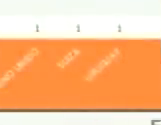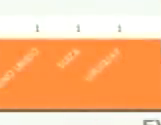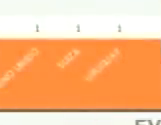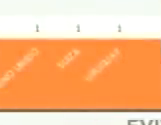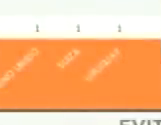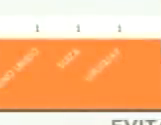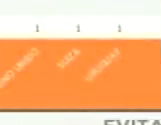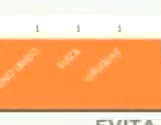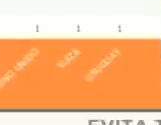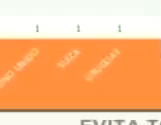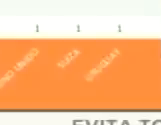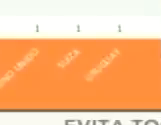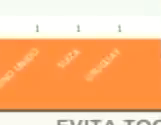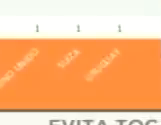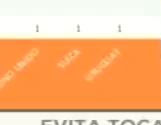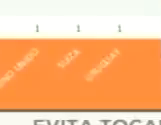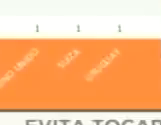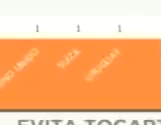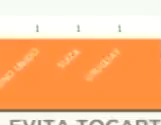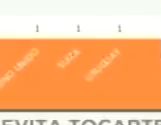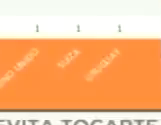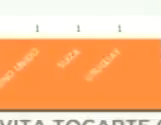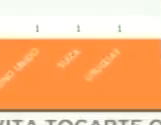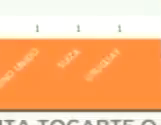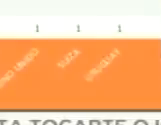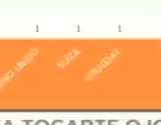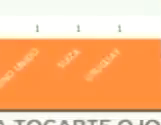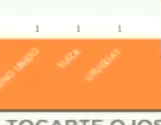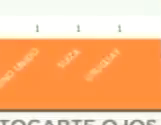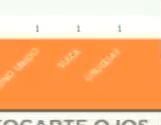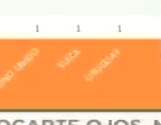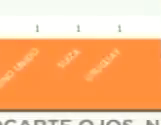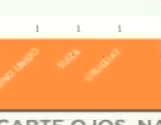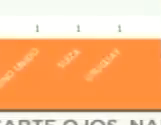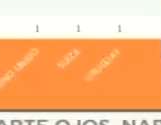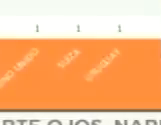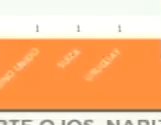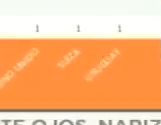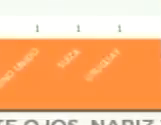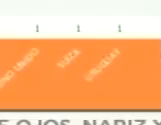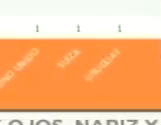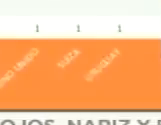778 viajeros internacionales, 176 contactos internacionales, eso suma